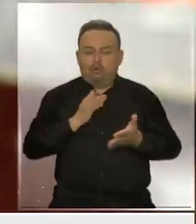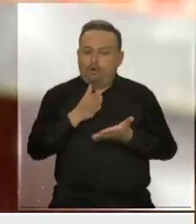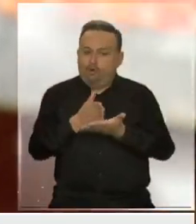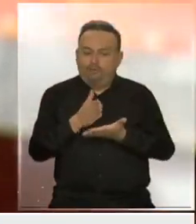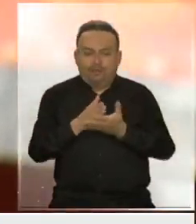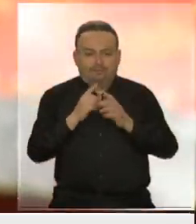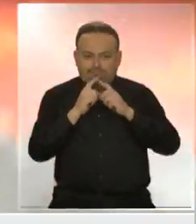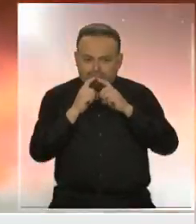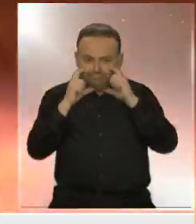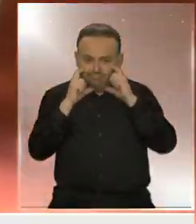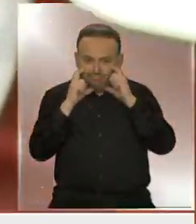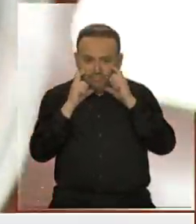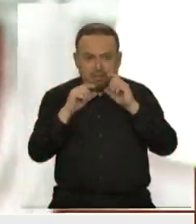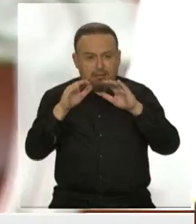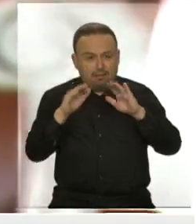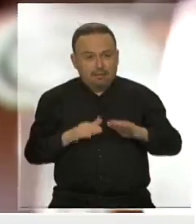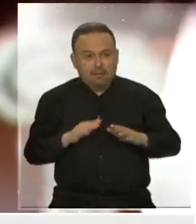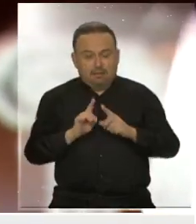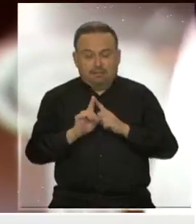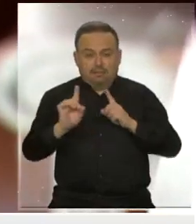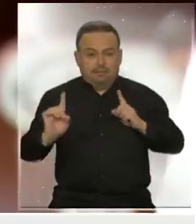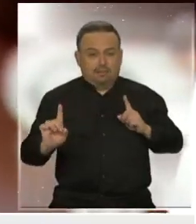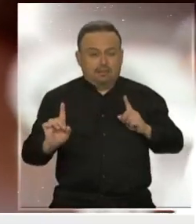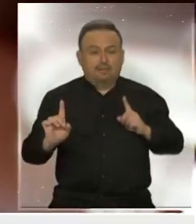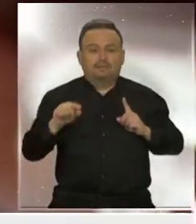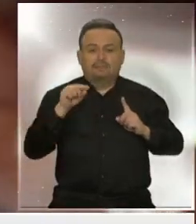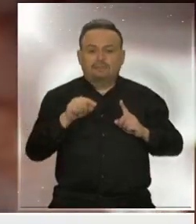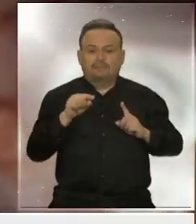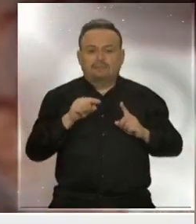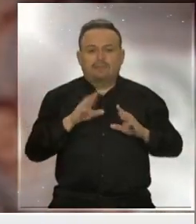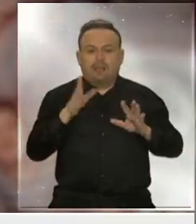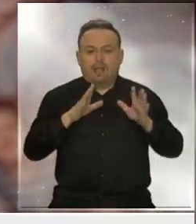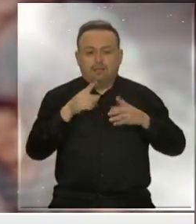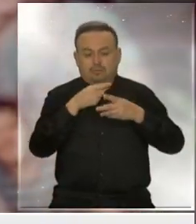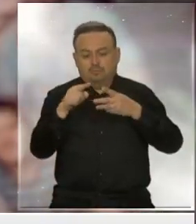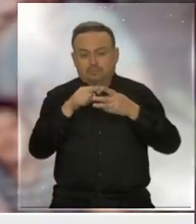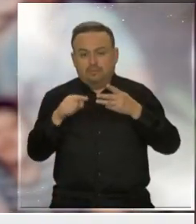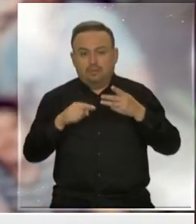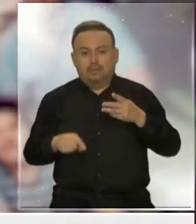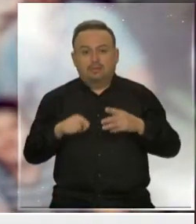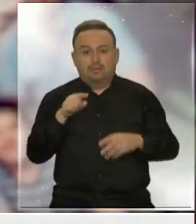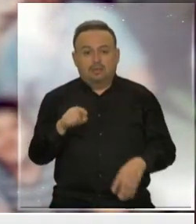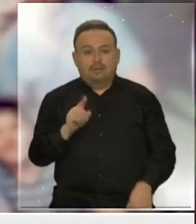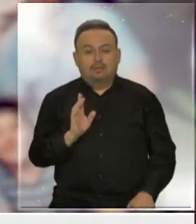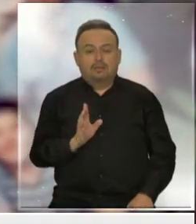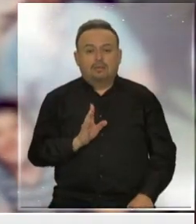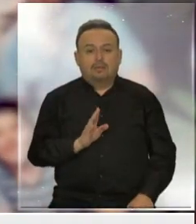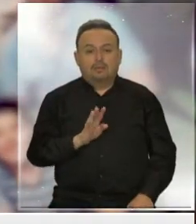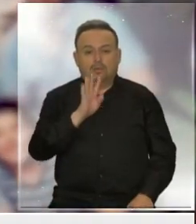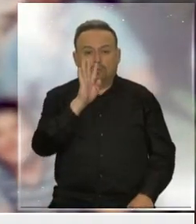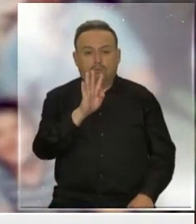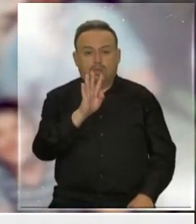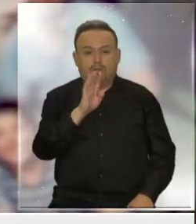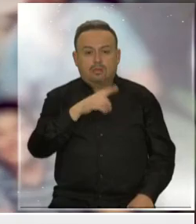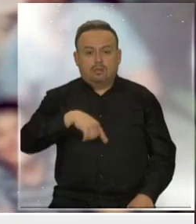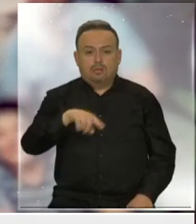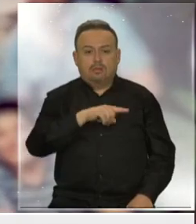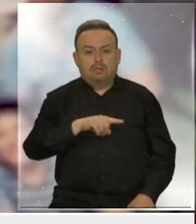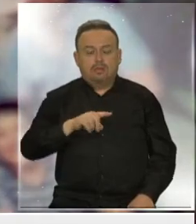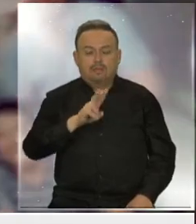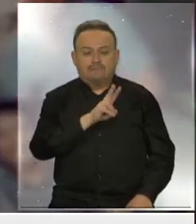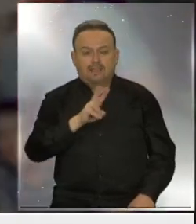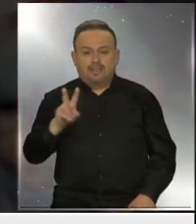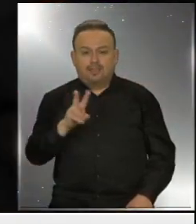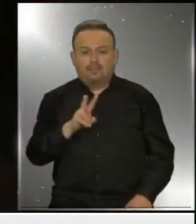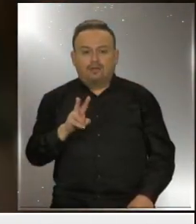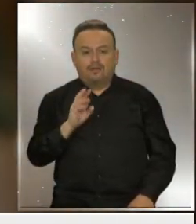a usarla. Lo mismo que el distanciamiento social que desde hace algunas semanas mantiene con 4 de sus 22